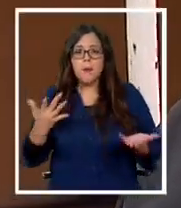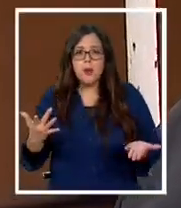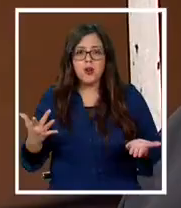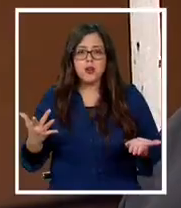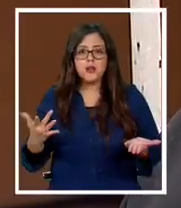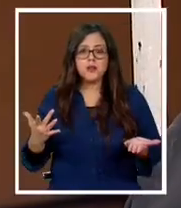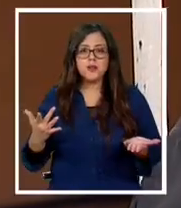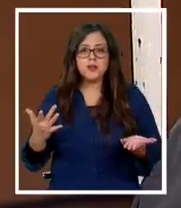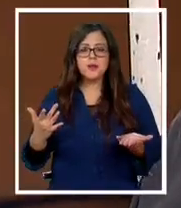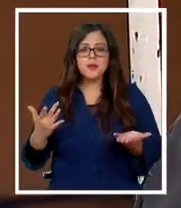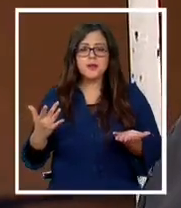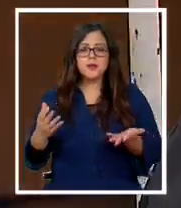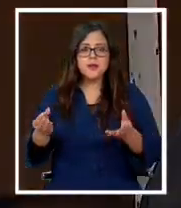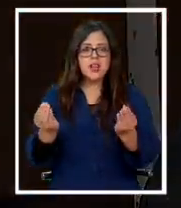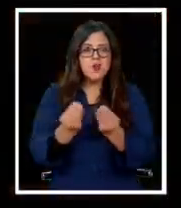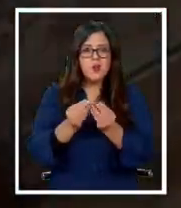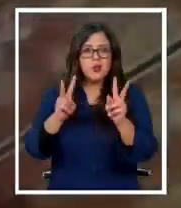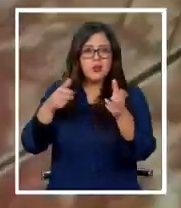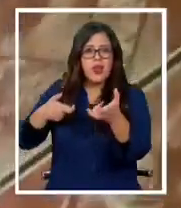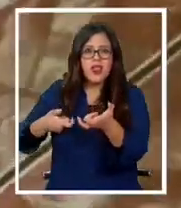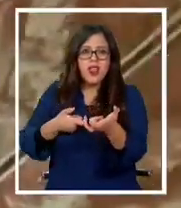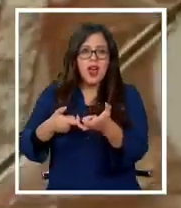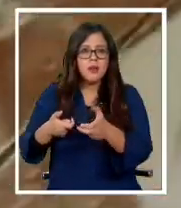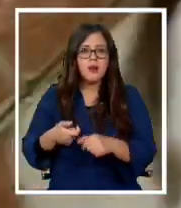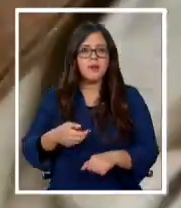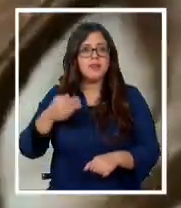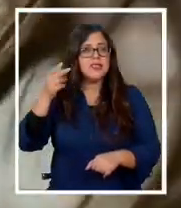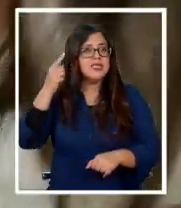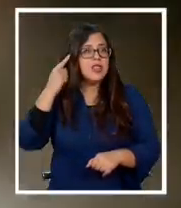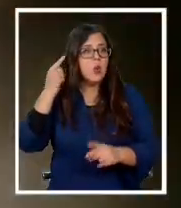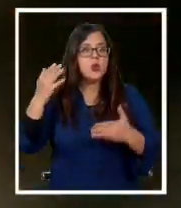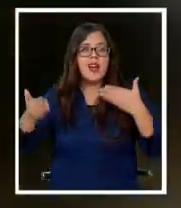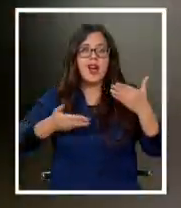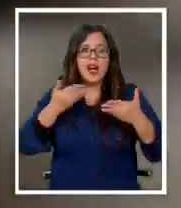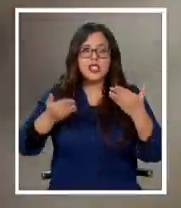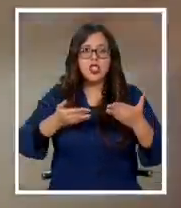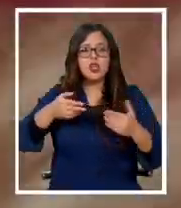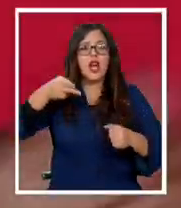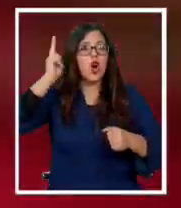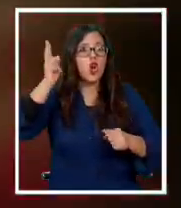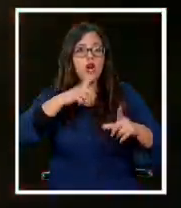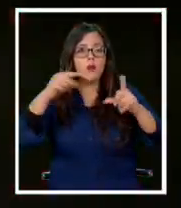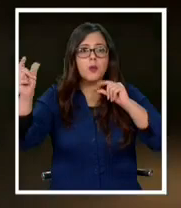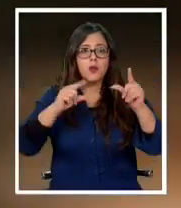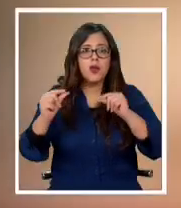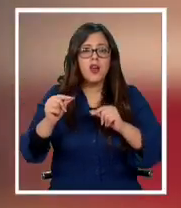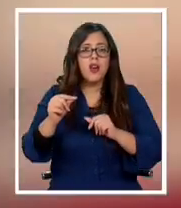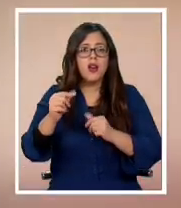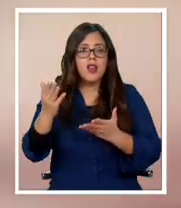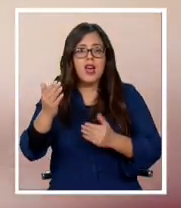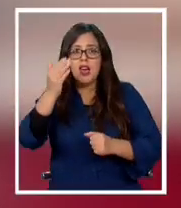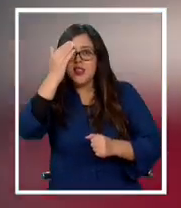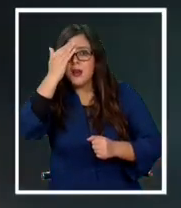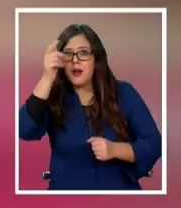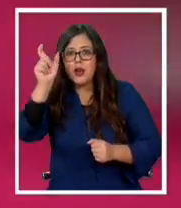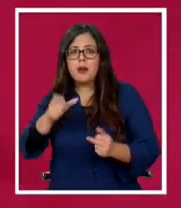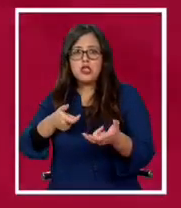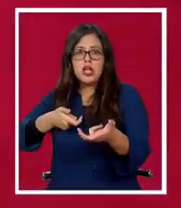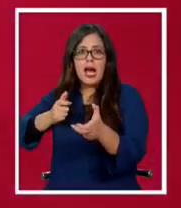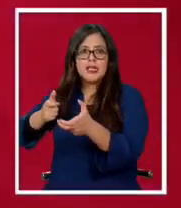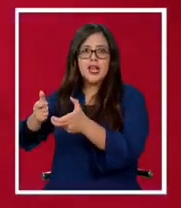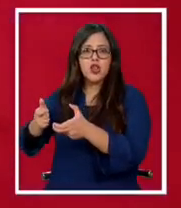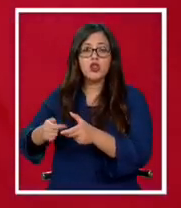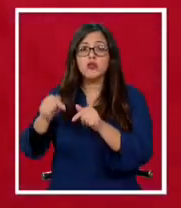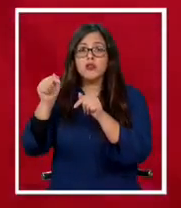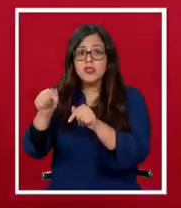aparecido muchas armas. Conejito, arráncate del malvado cazador.